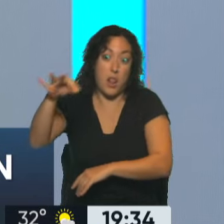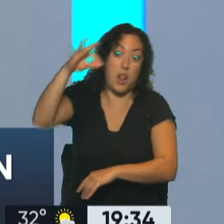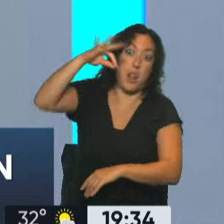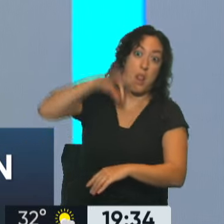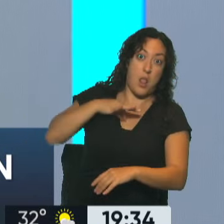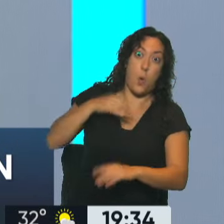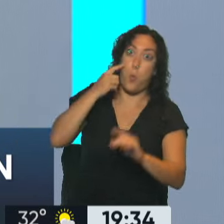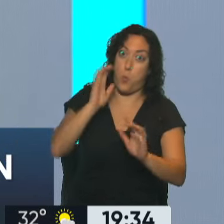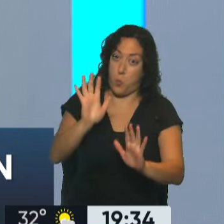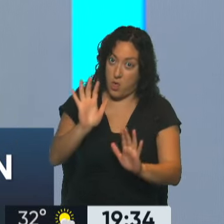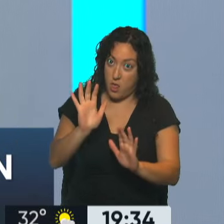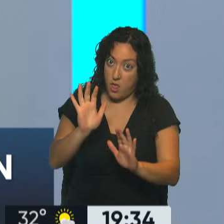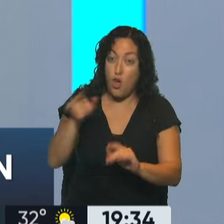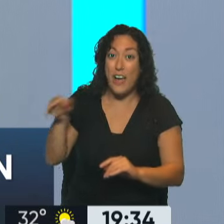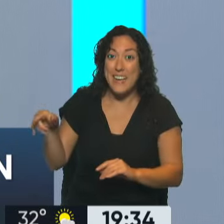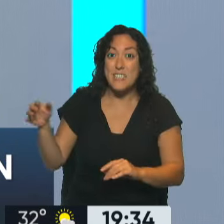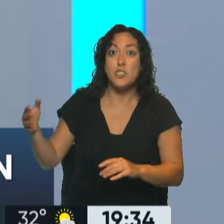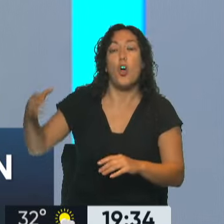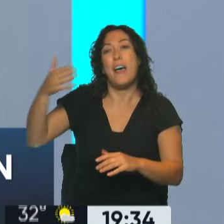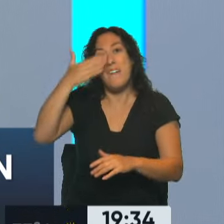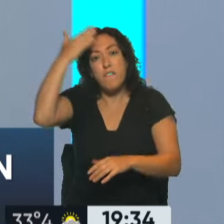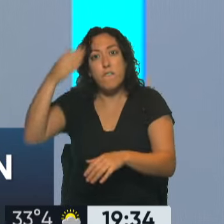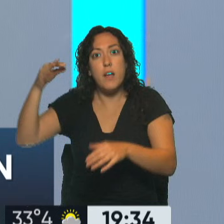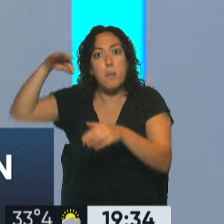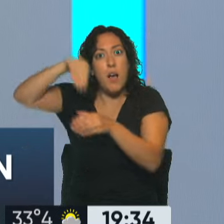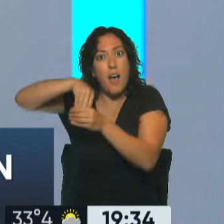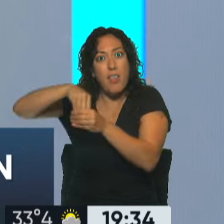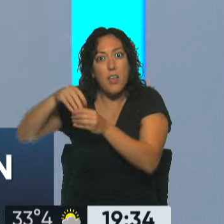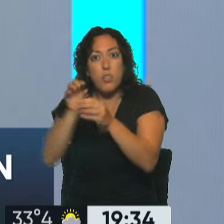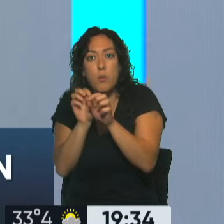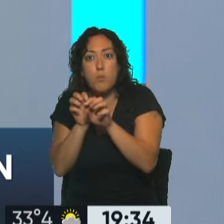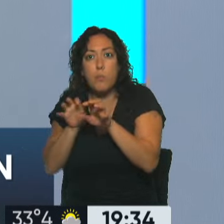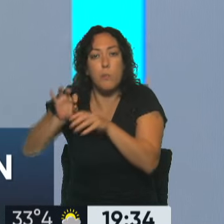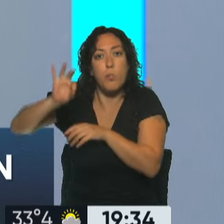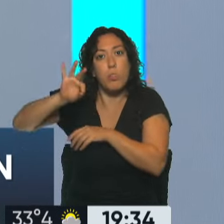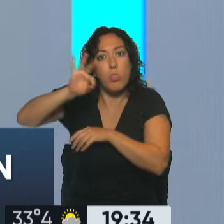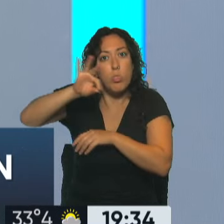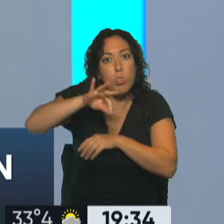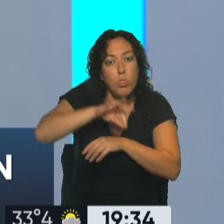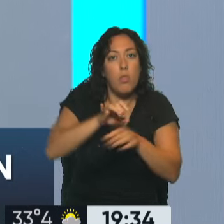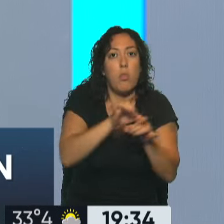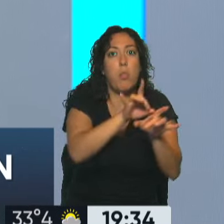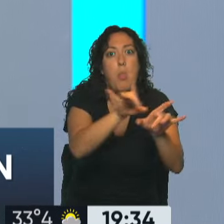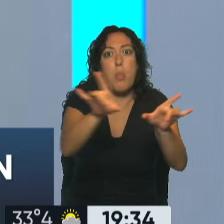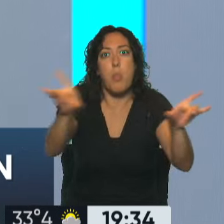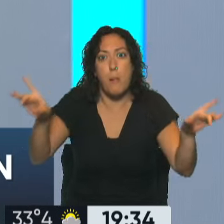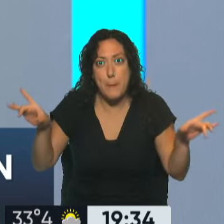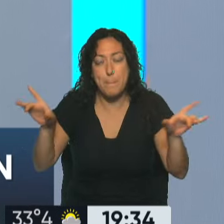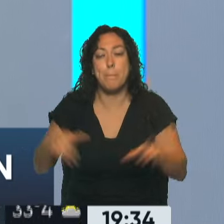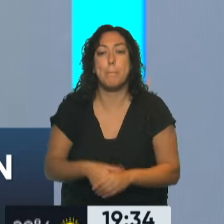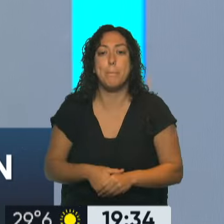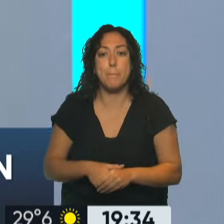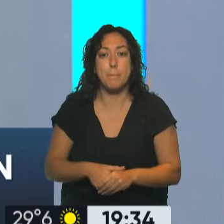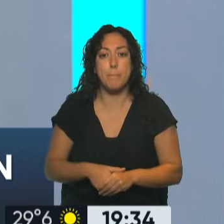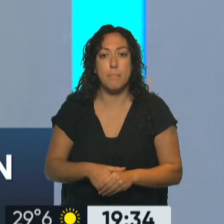un vector va de un lado al otro llevando la enfermedad los mosquitos sabe aedes viene una palabra